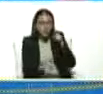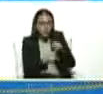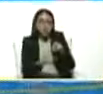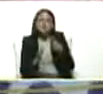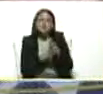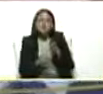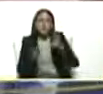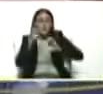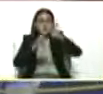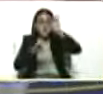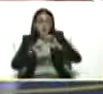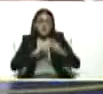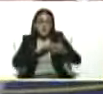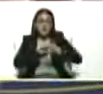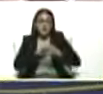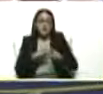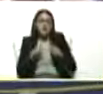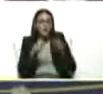tecnológico.